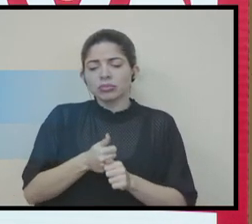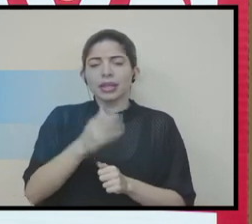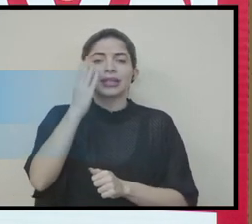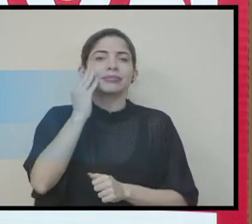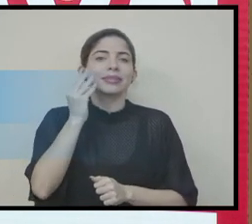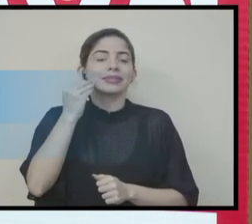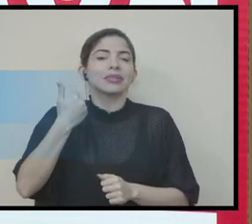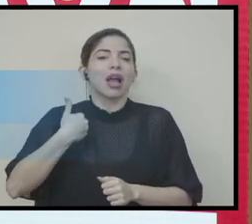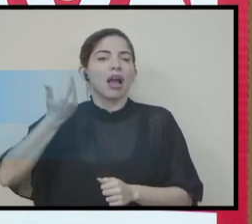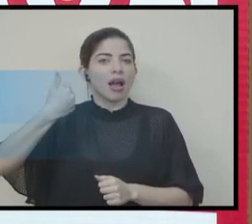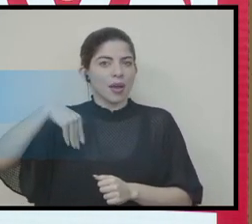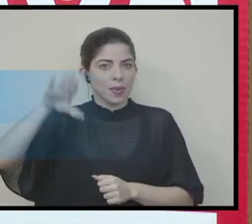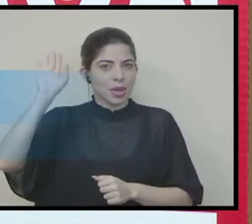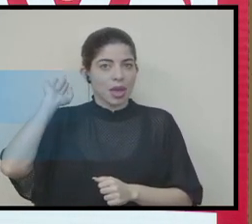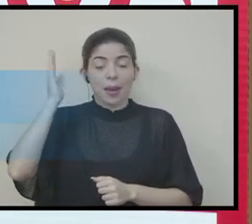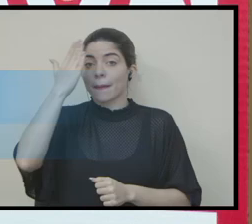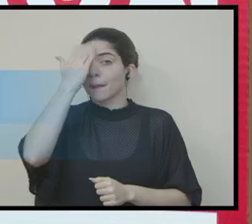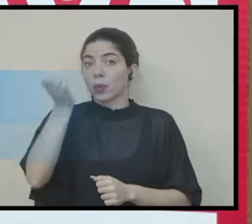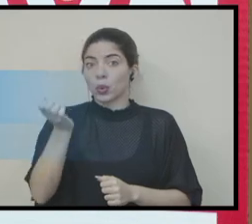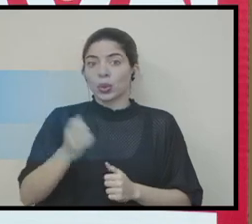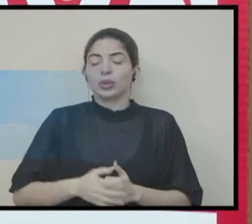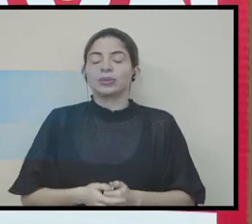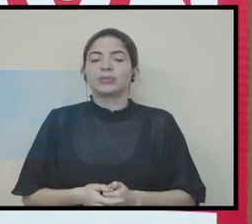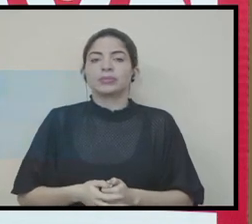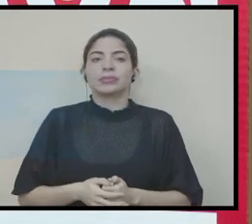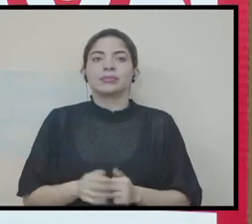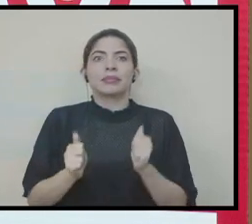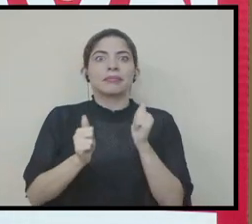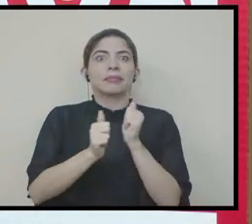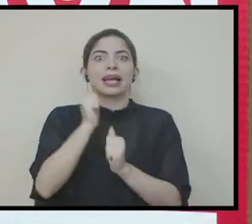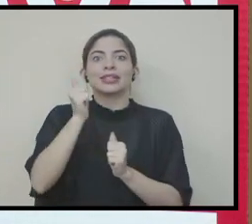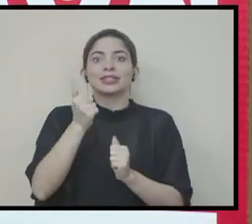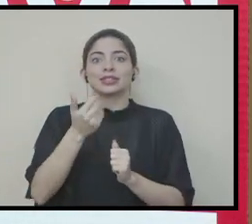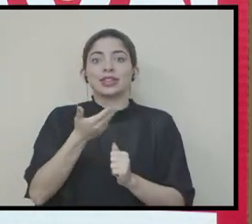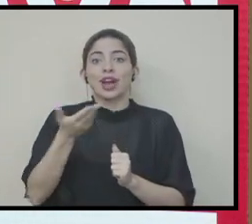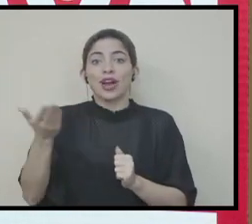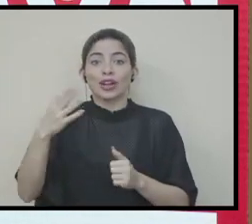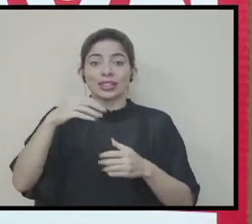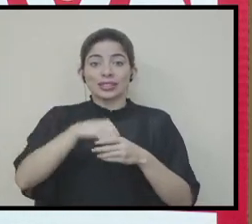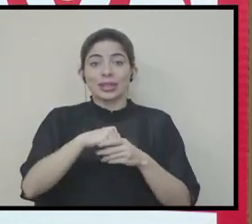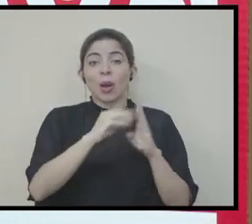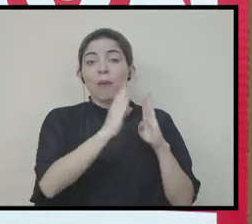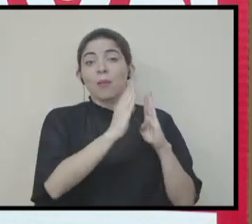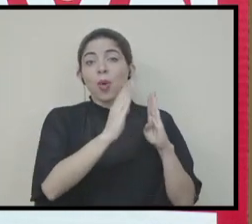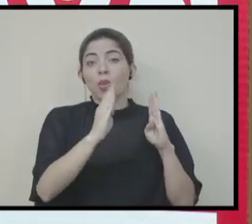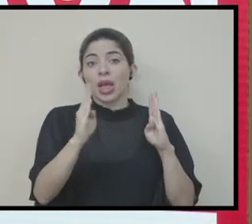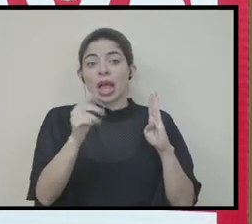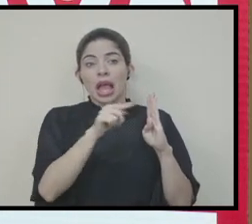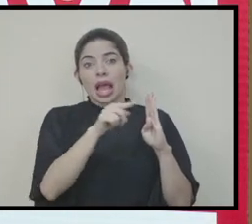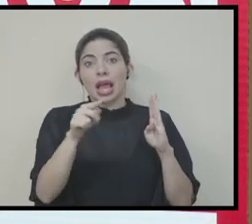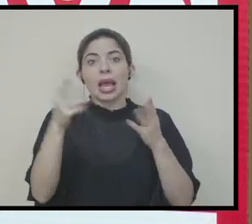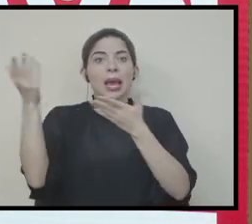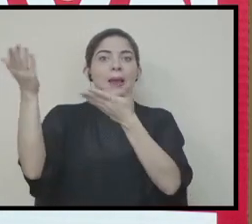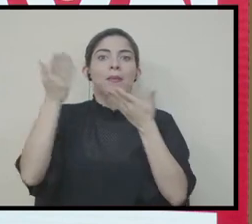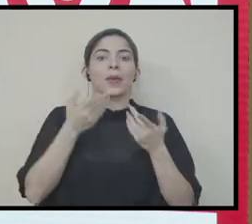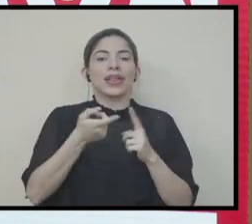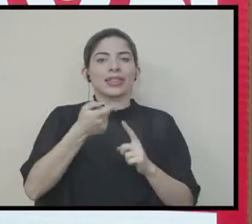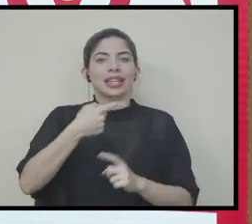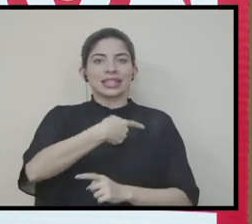experiencia que tenía previa, porque la mayor cantidad de cosas que están dentro de la bodega han sido importadas de